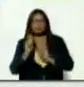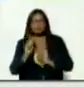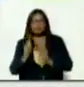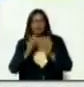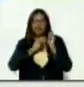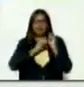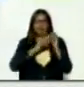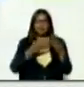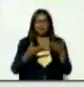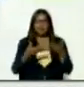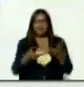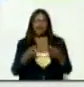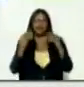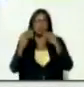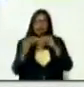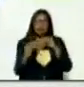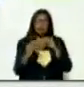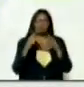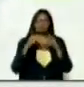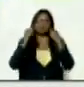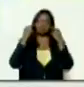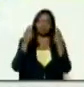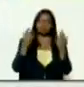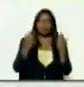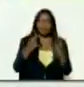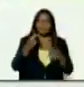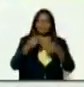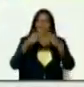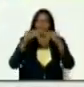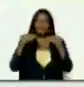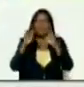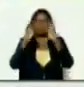conversan un rato se sonríen pero con todas las medidas de bioseguridad